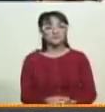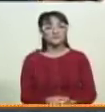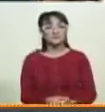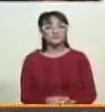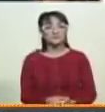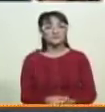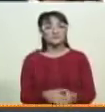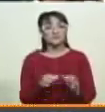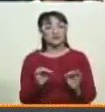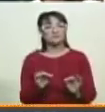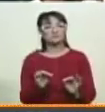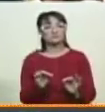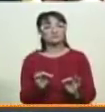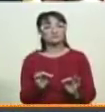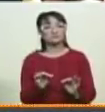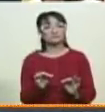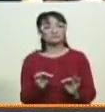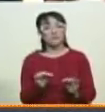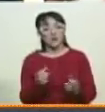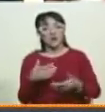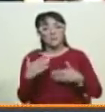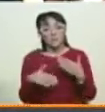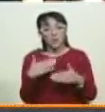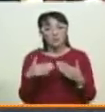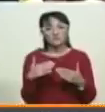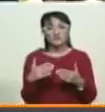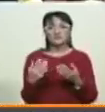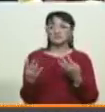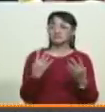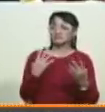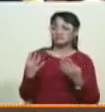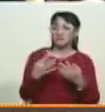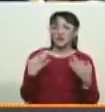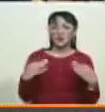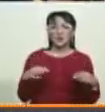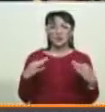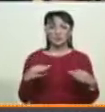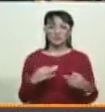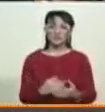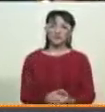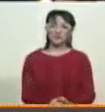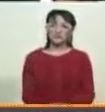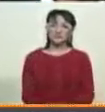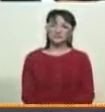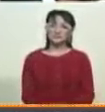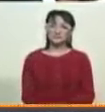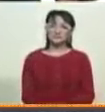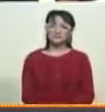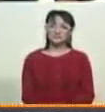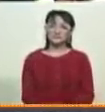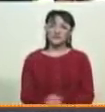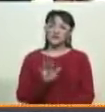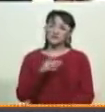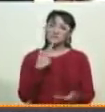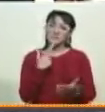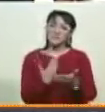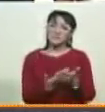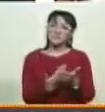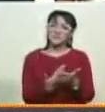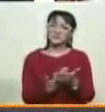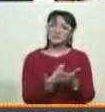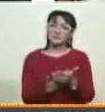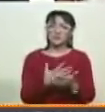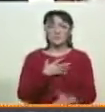superar dificultades, que nos permita un proceso de convivencia. Ese siempre ha sido nuestro planteamiento, ese siempre ha sido el planteamiento